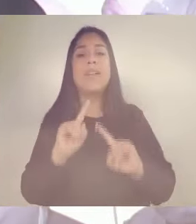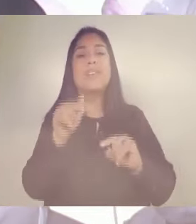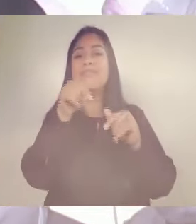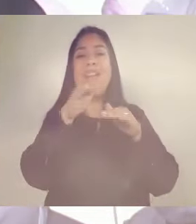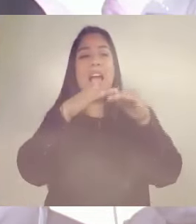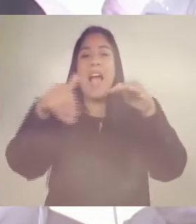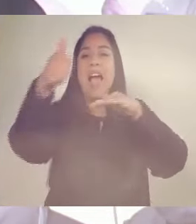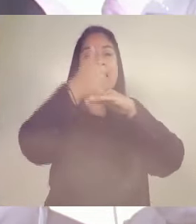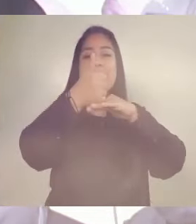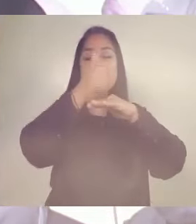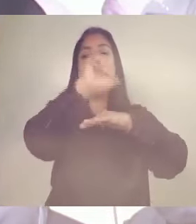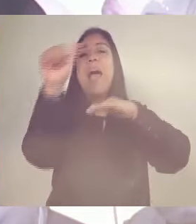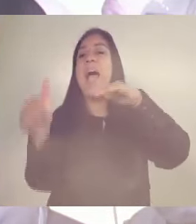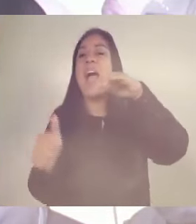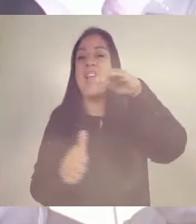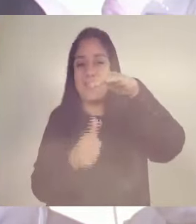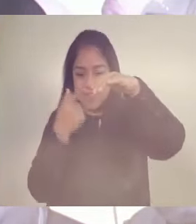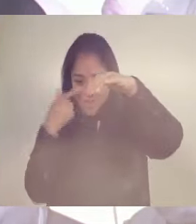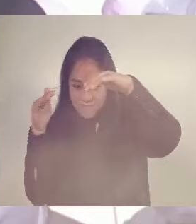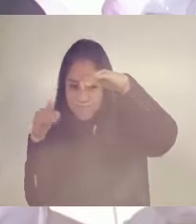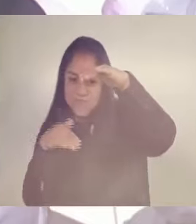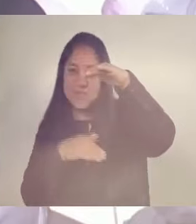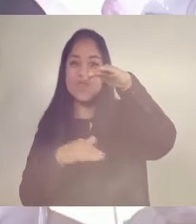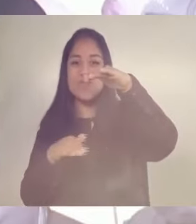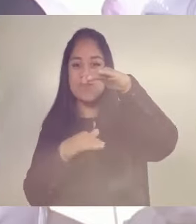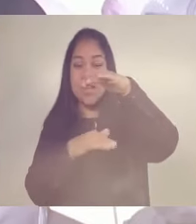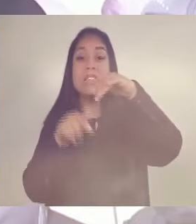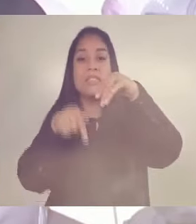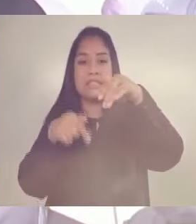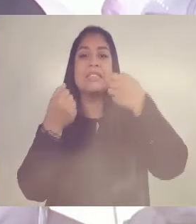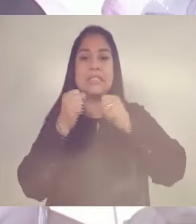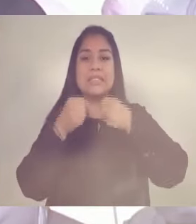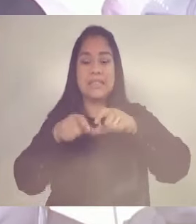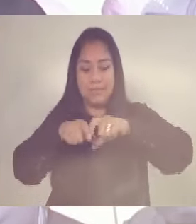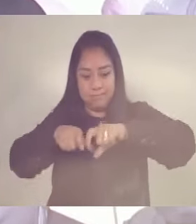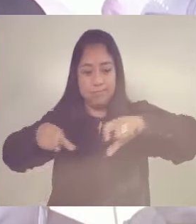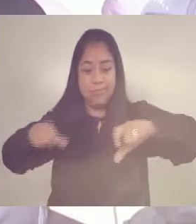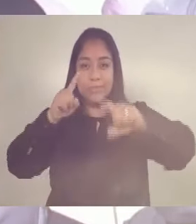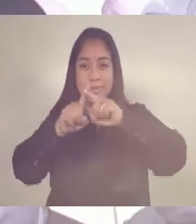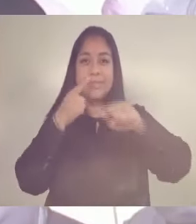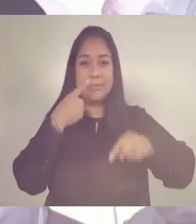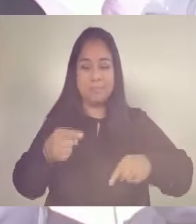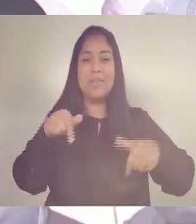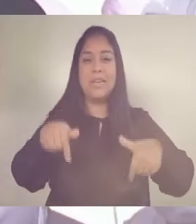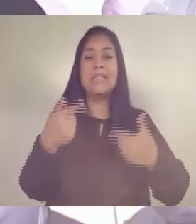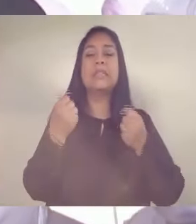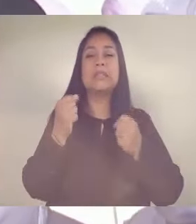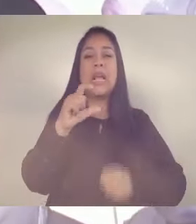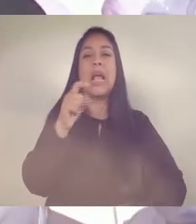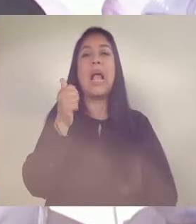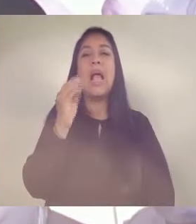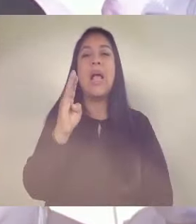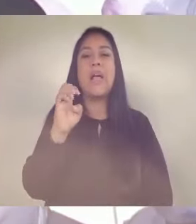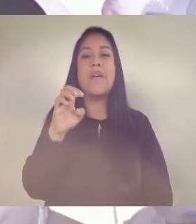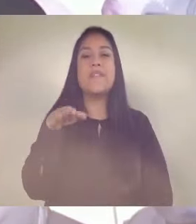grande, justamente se está trabajando en la construcción de los cabezales. Estas son las estructuras que